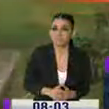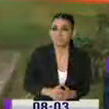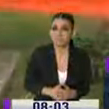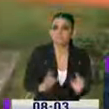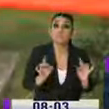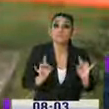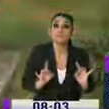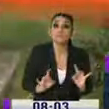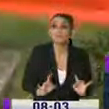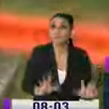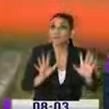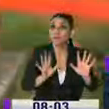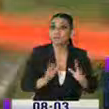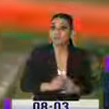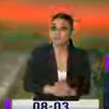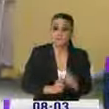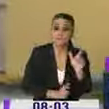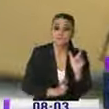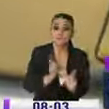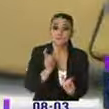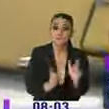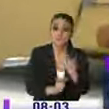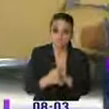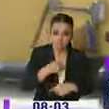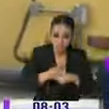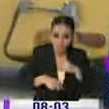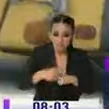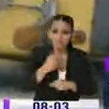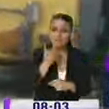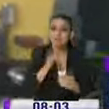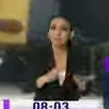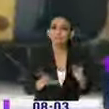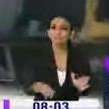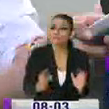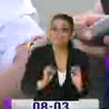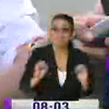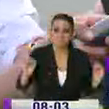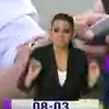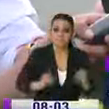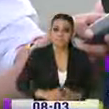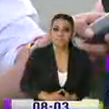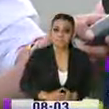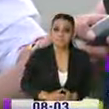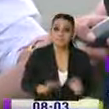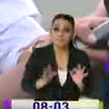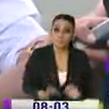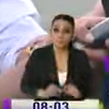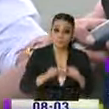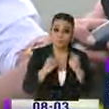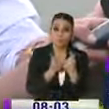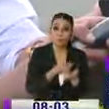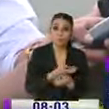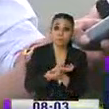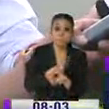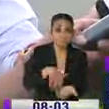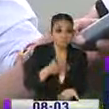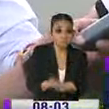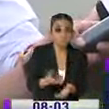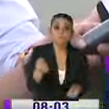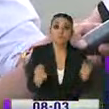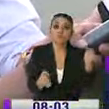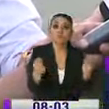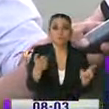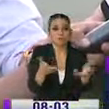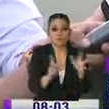Afortunadamente, producto de este accidente de tránsito, no se registraron personas heridas. Al momento que nosotros llegamos, no encontramos conductor en el sitio,